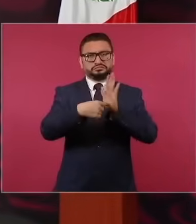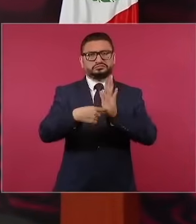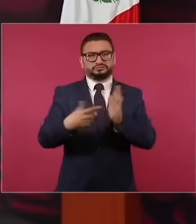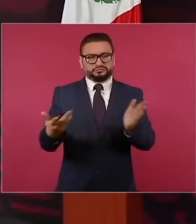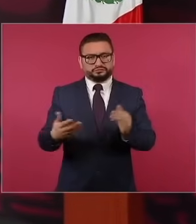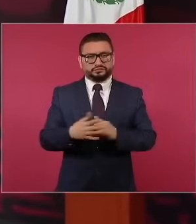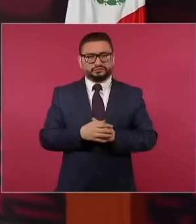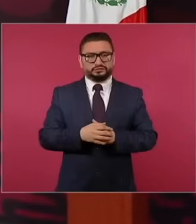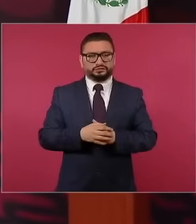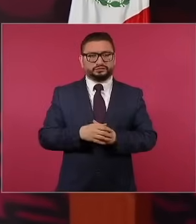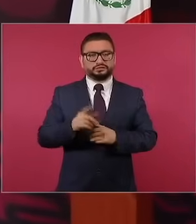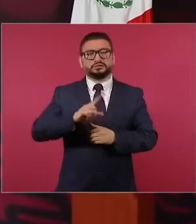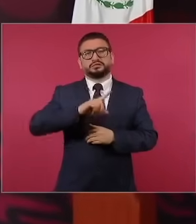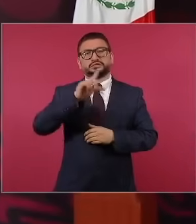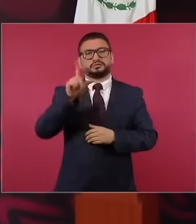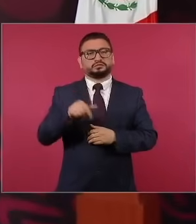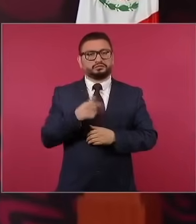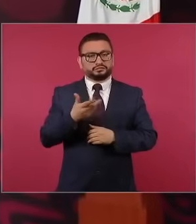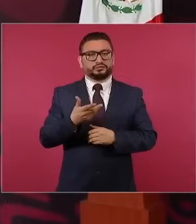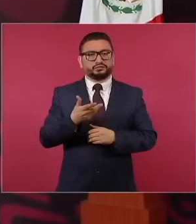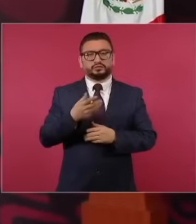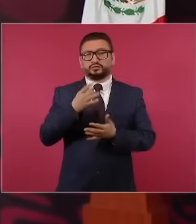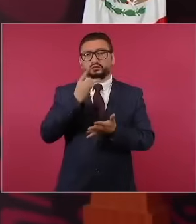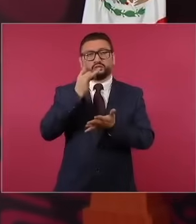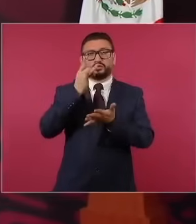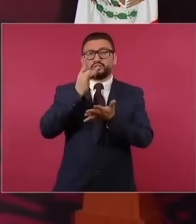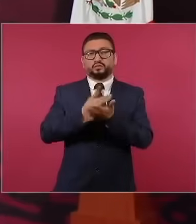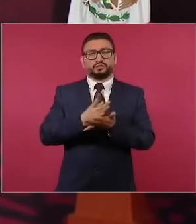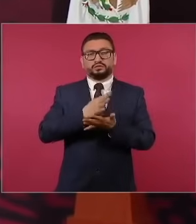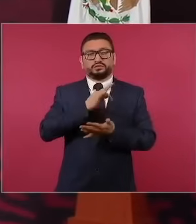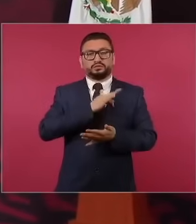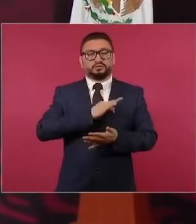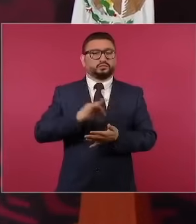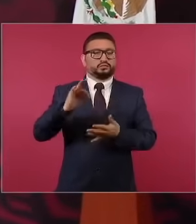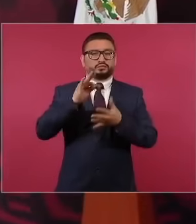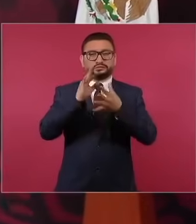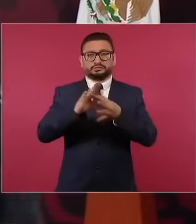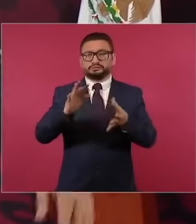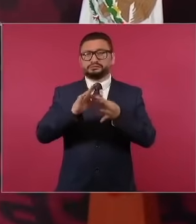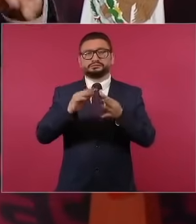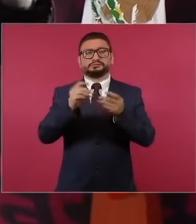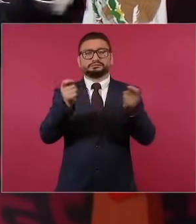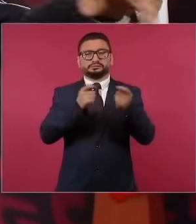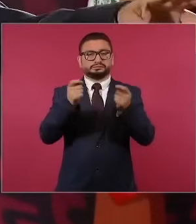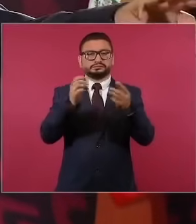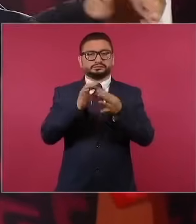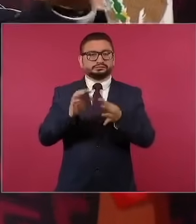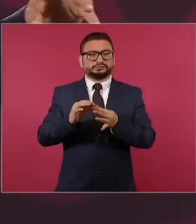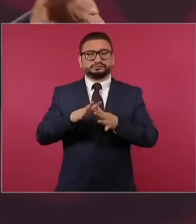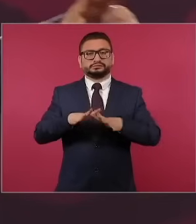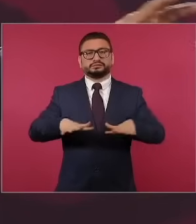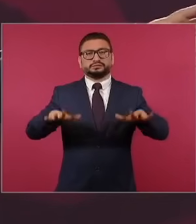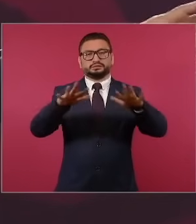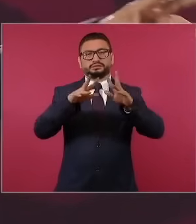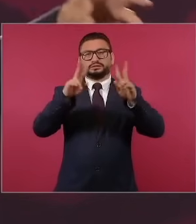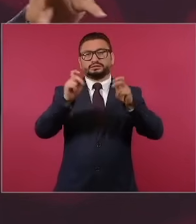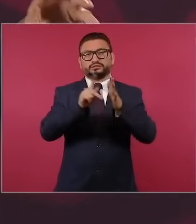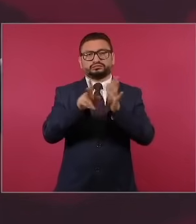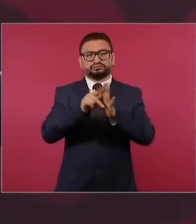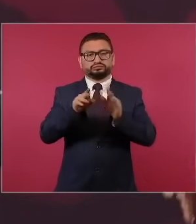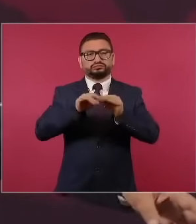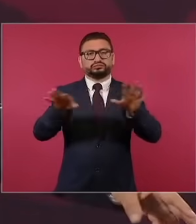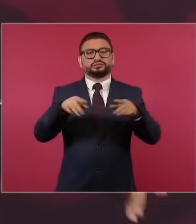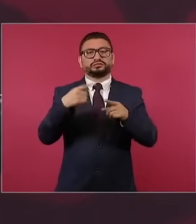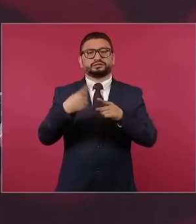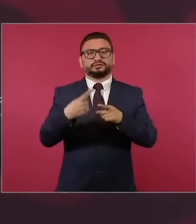Ya después, este, el único que va a poder dominar en toda la opinión pública va a